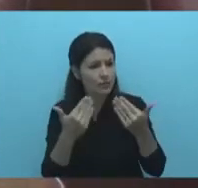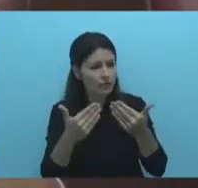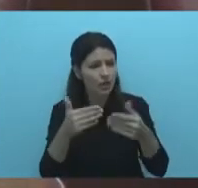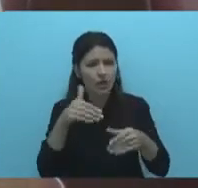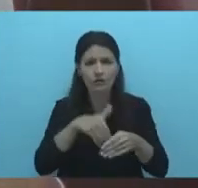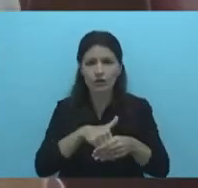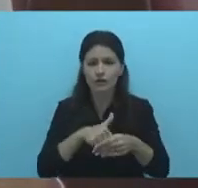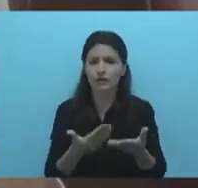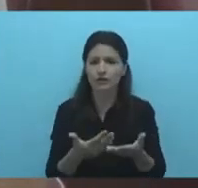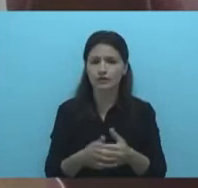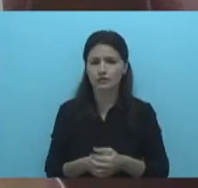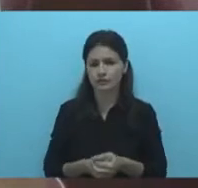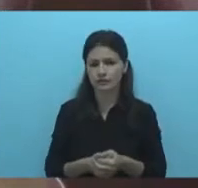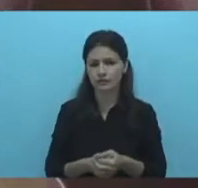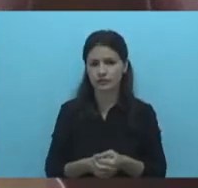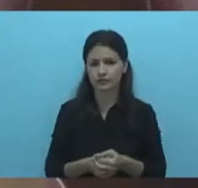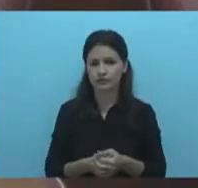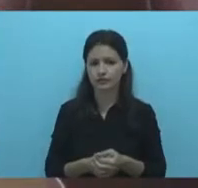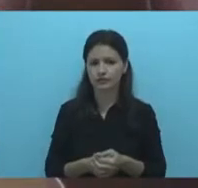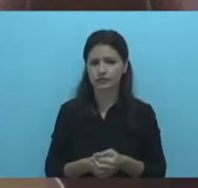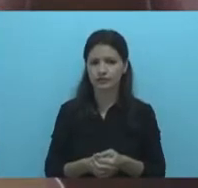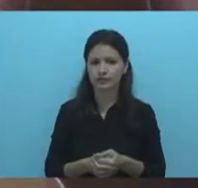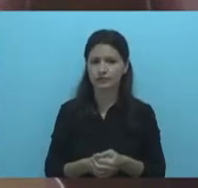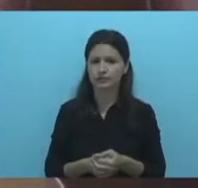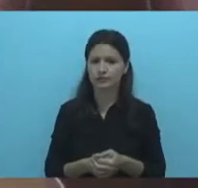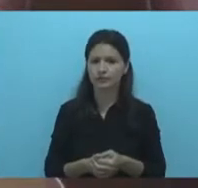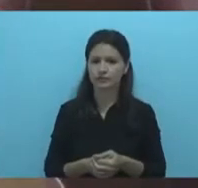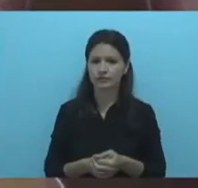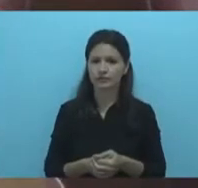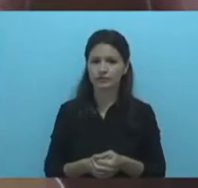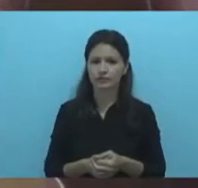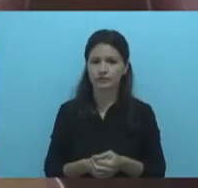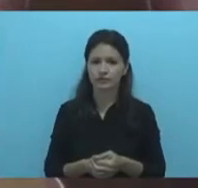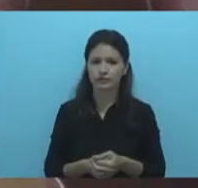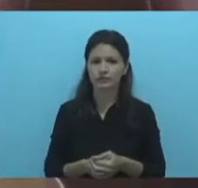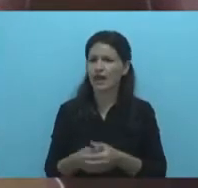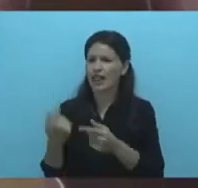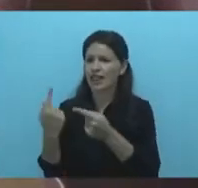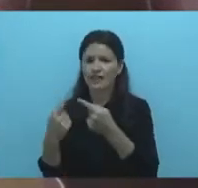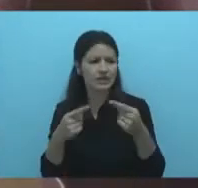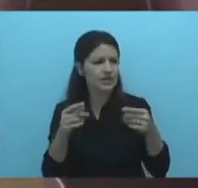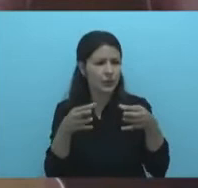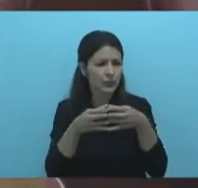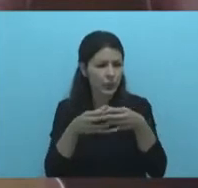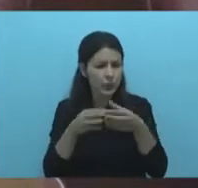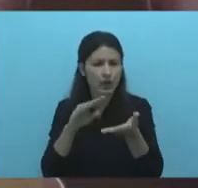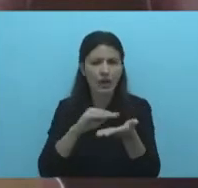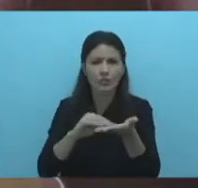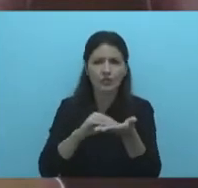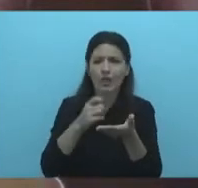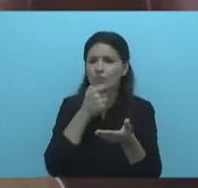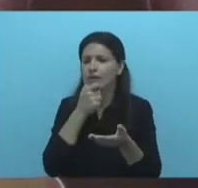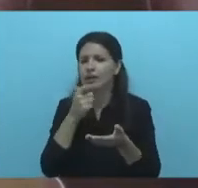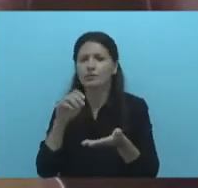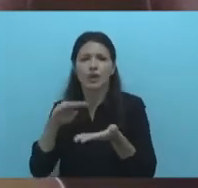las diputadas de los distintos bloques que han sido, que han hecho punta con esto, como la diputada Agustina Donet, que tomó